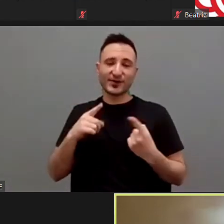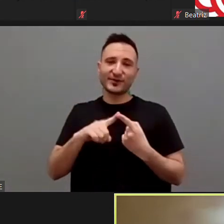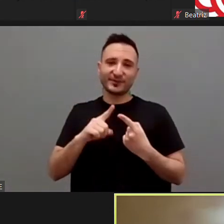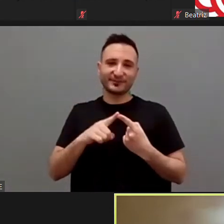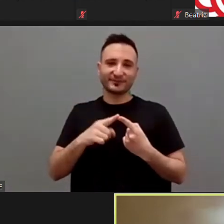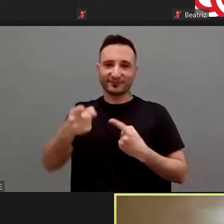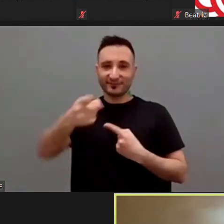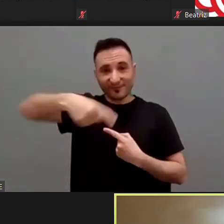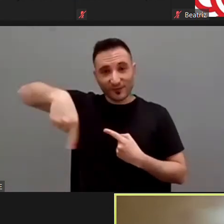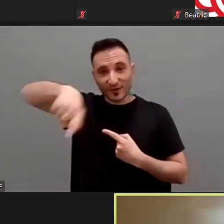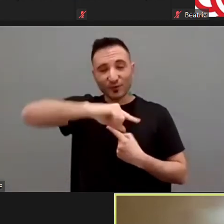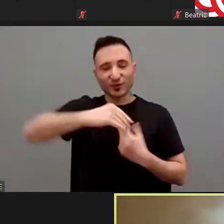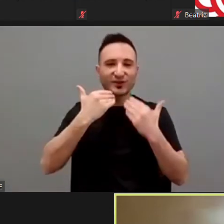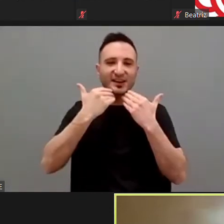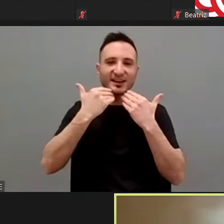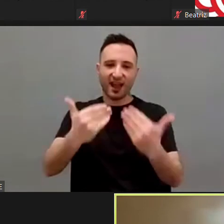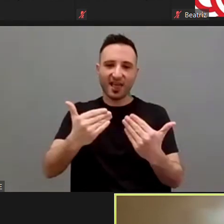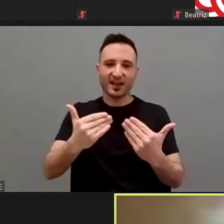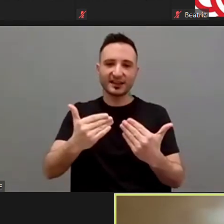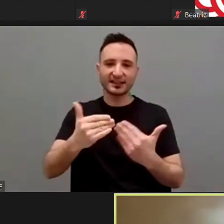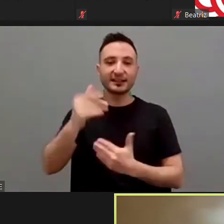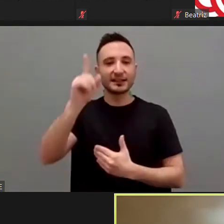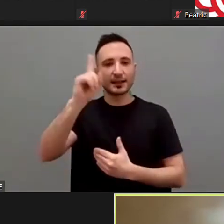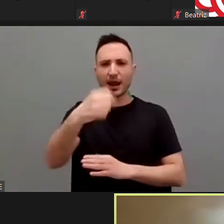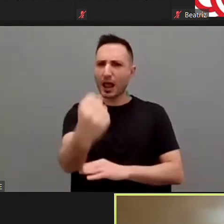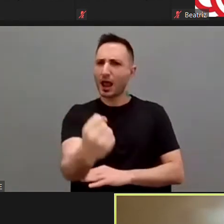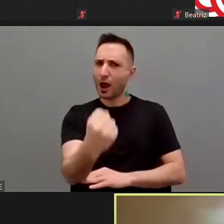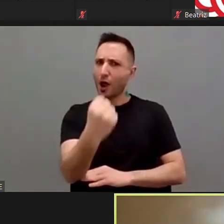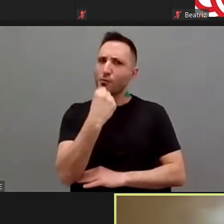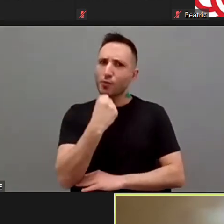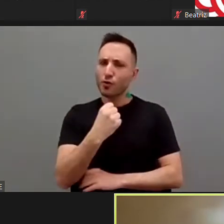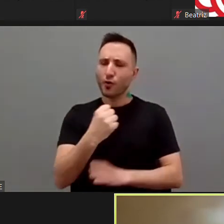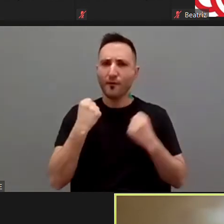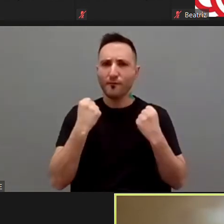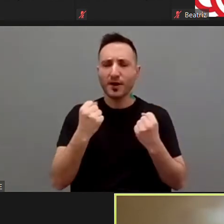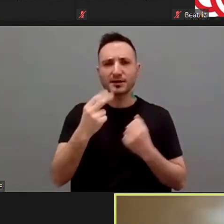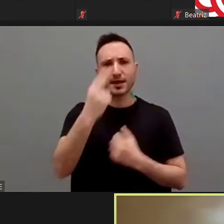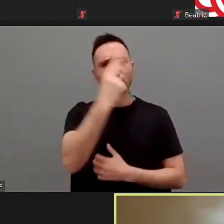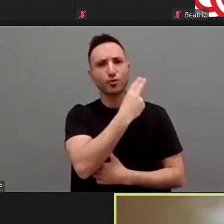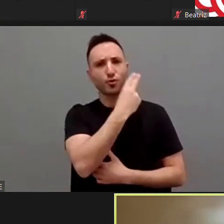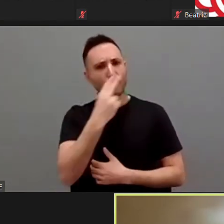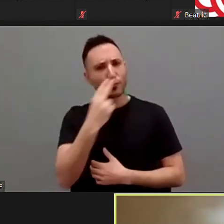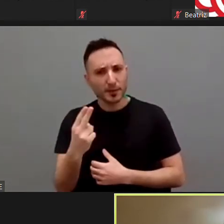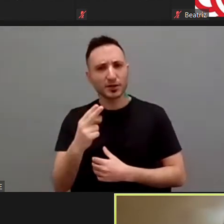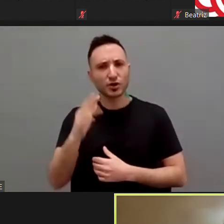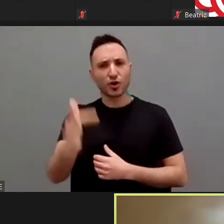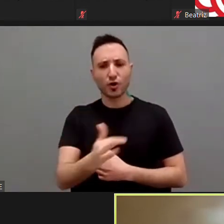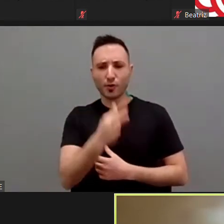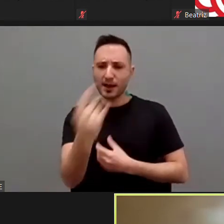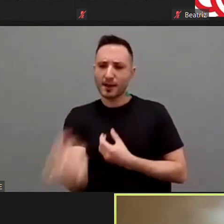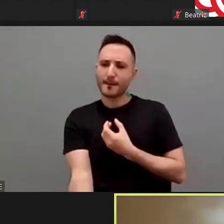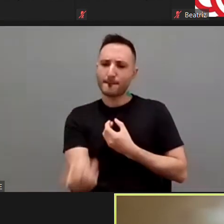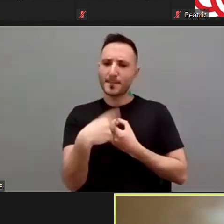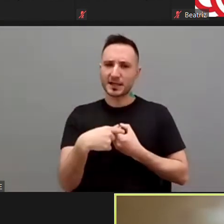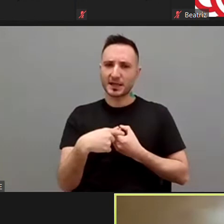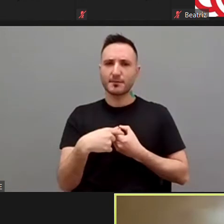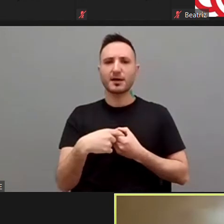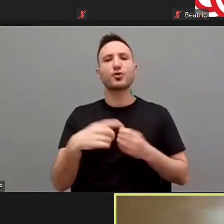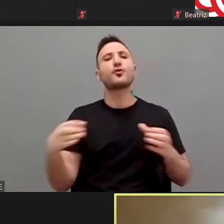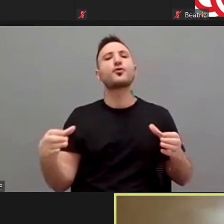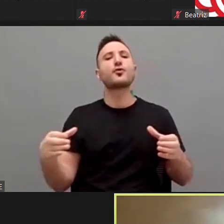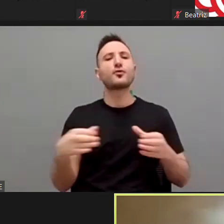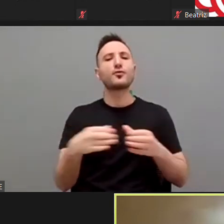agradecer y reconocer pues, el apoyo, el compromiso y la implicación de la